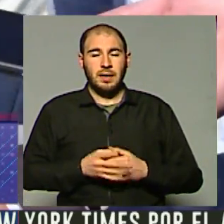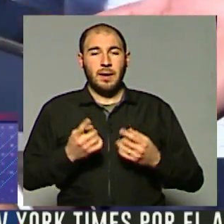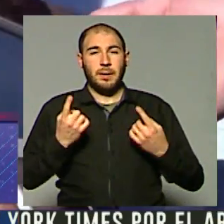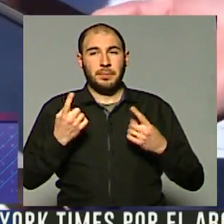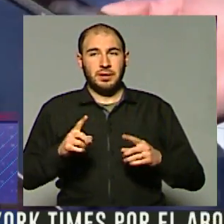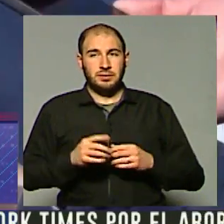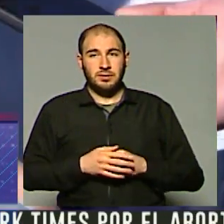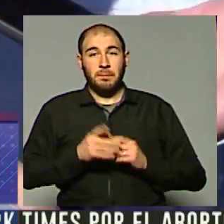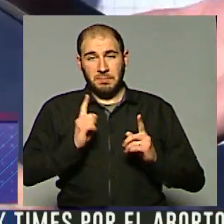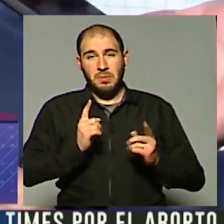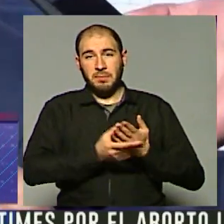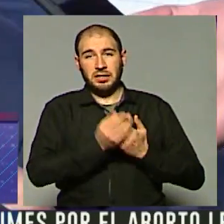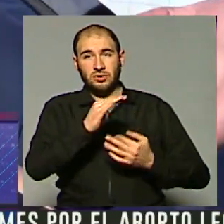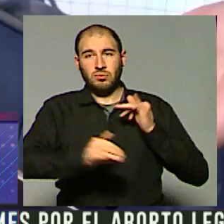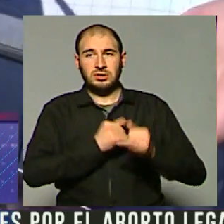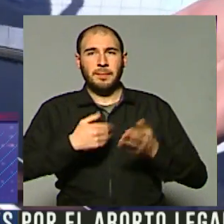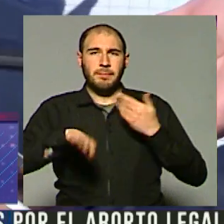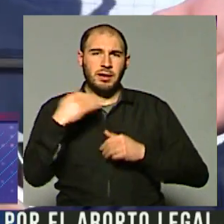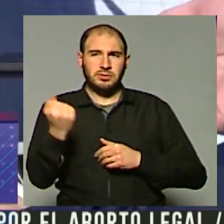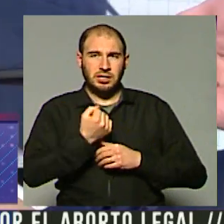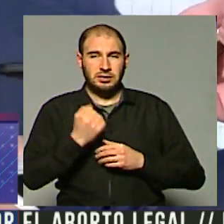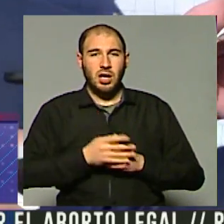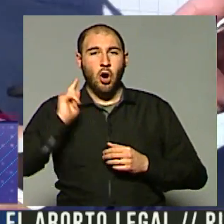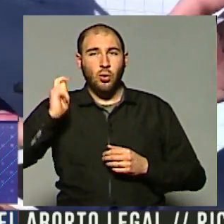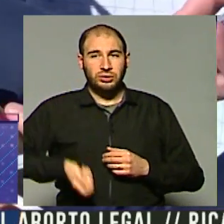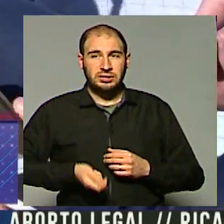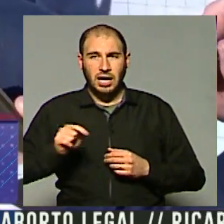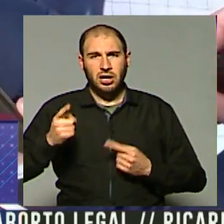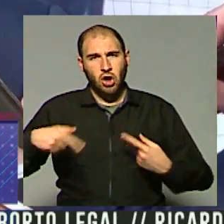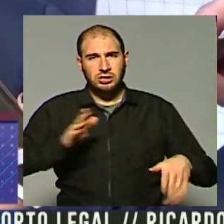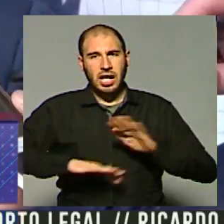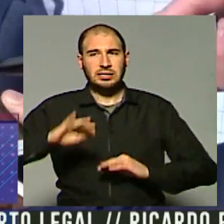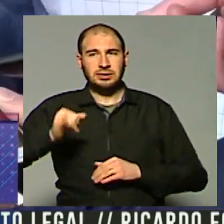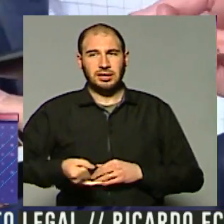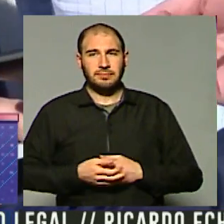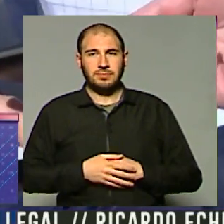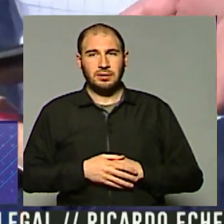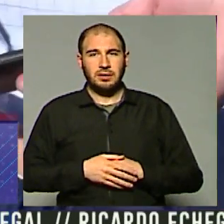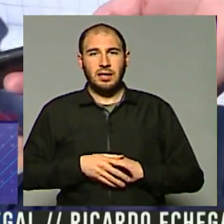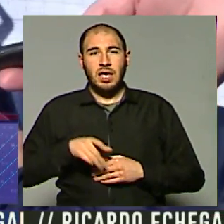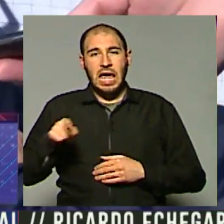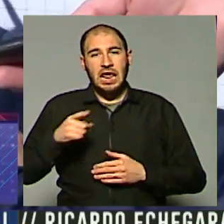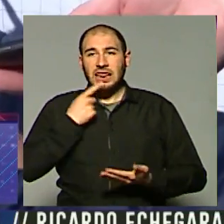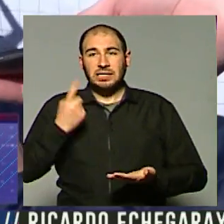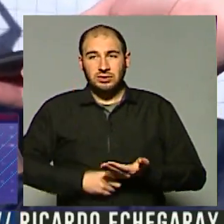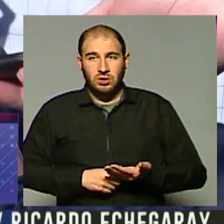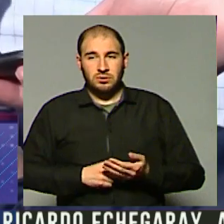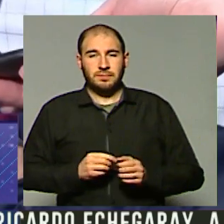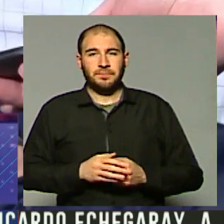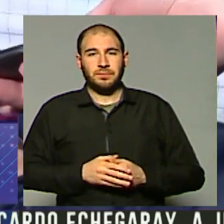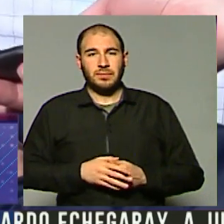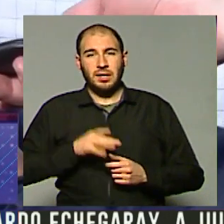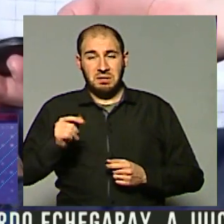Pero como lo dijo el ministro, lo importante es que la justicia actúe y que tome las determinaciones que